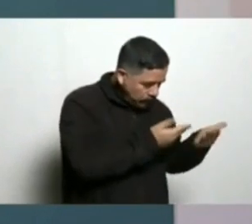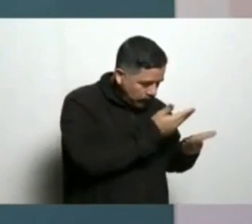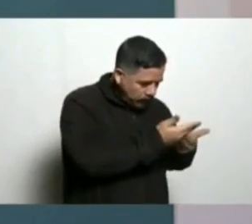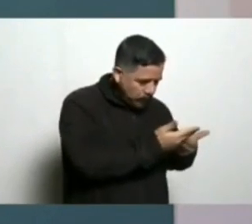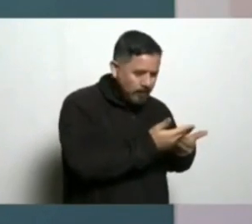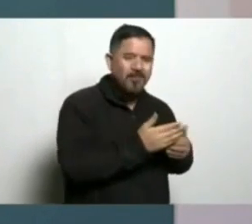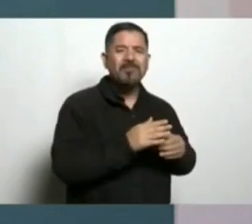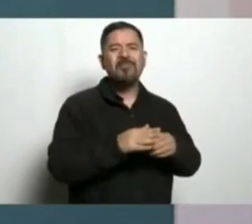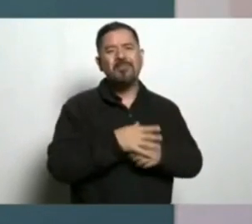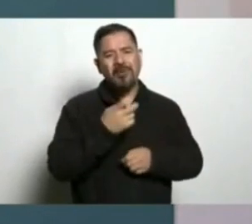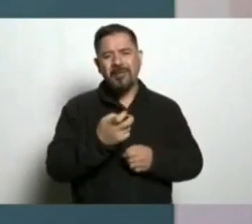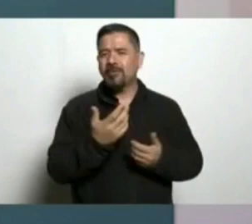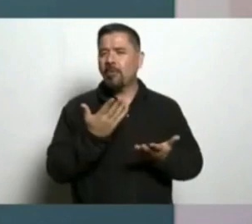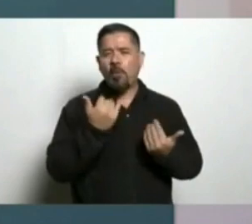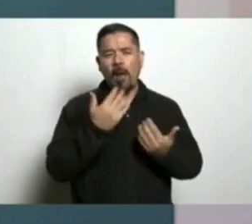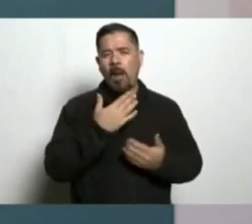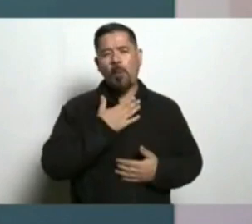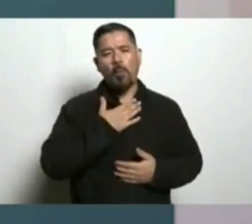injusticias,